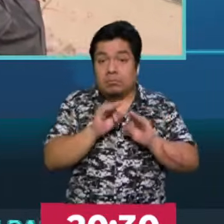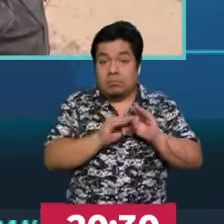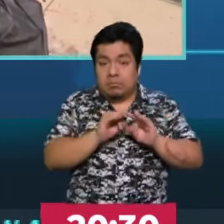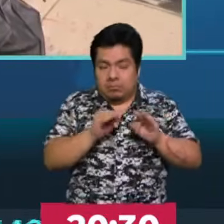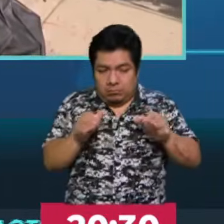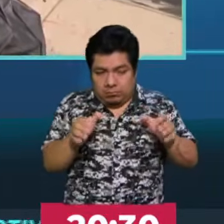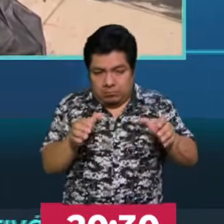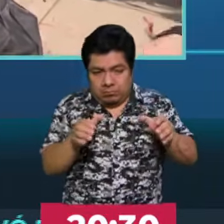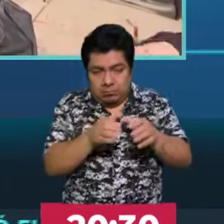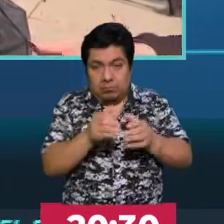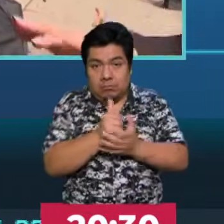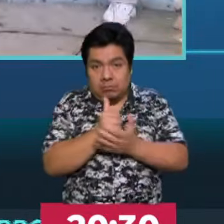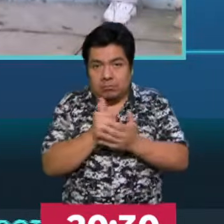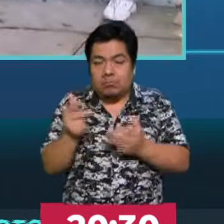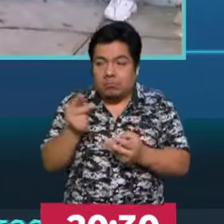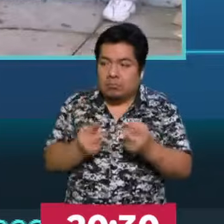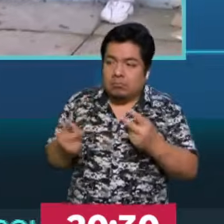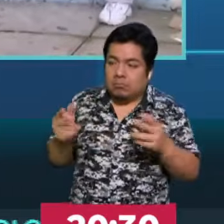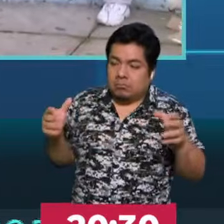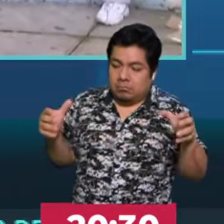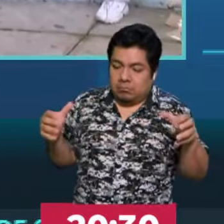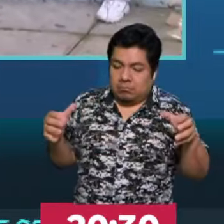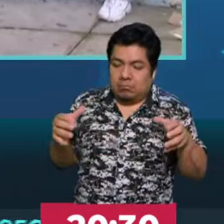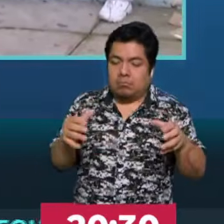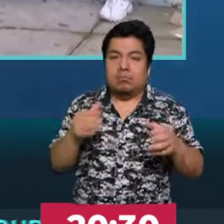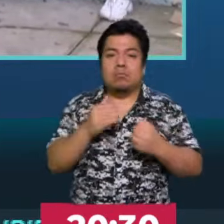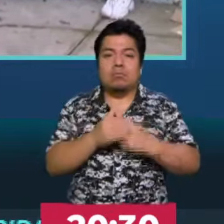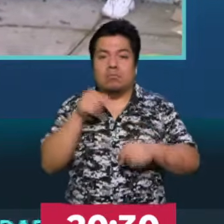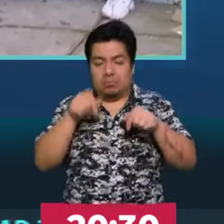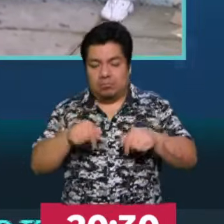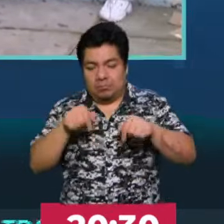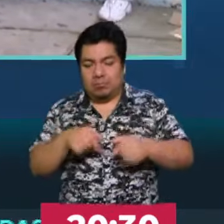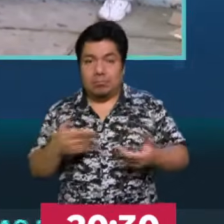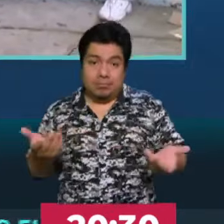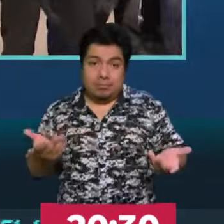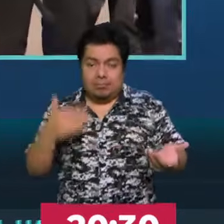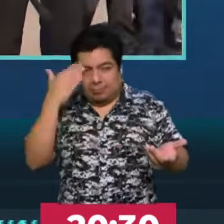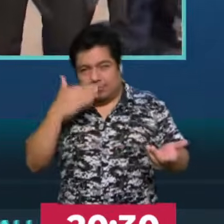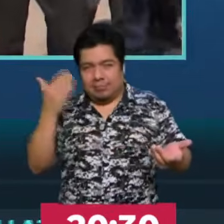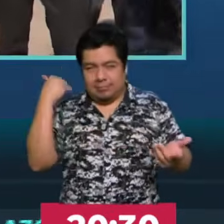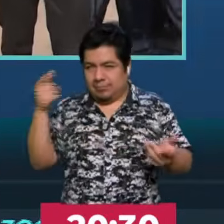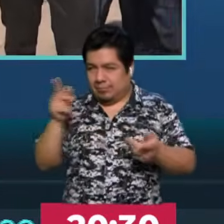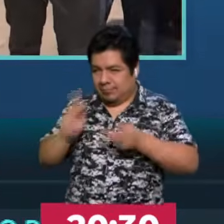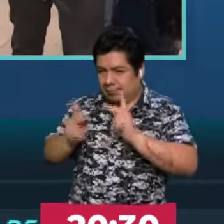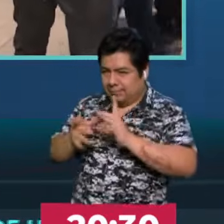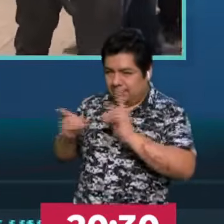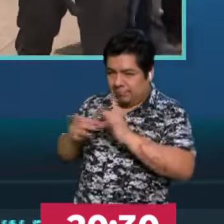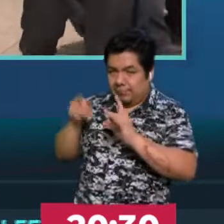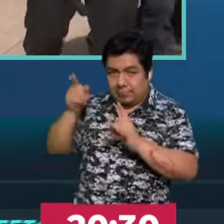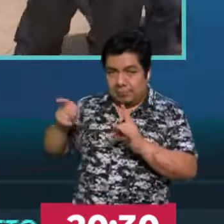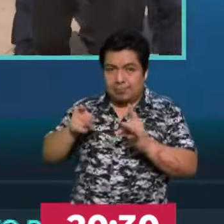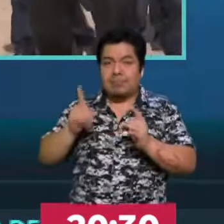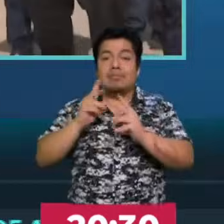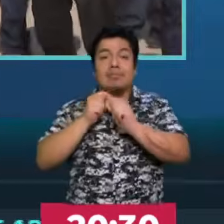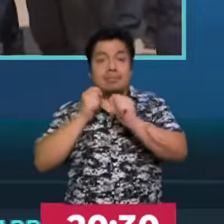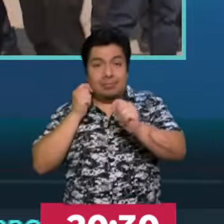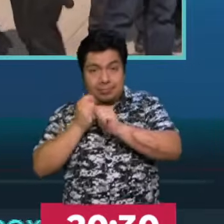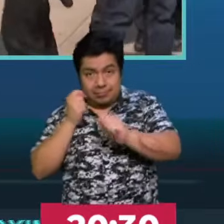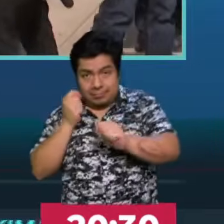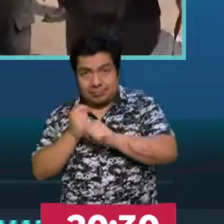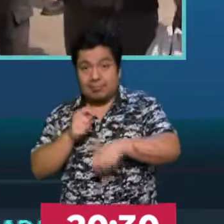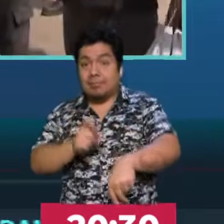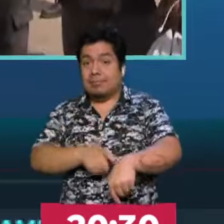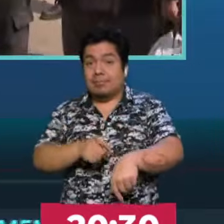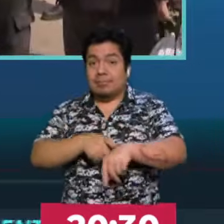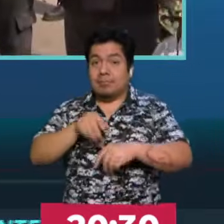acercar nuevamente a la ciudad. ¿Por qué? Porque sobre todo aquí entra en este tema, que ya lo hablaban ahora en la nota anterior, el transporte, los